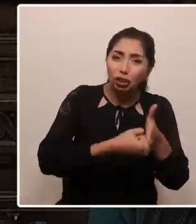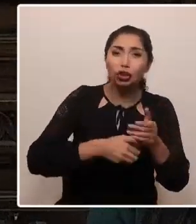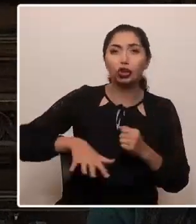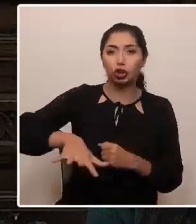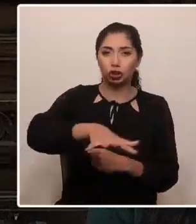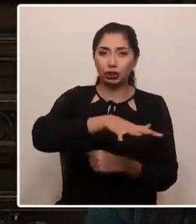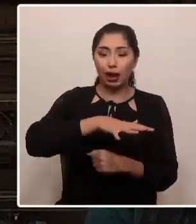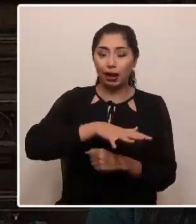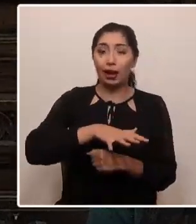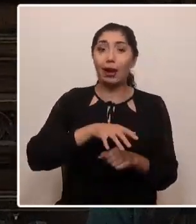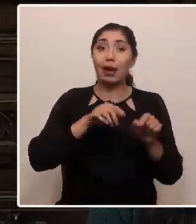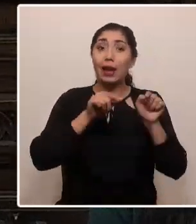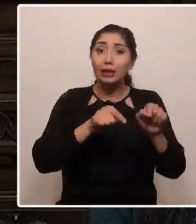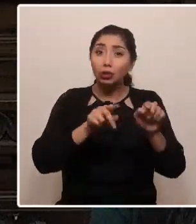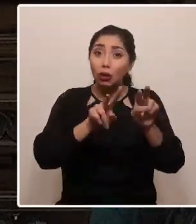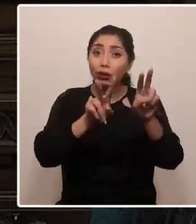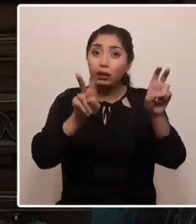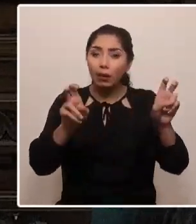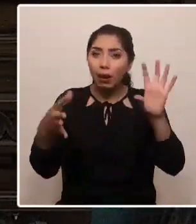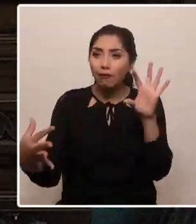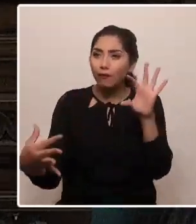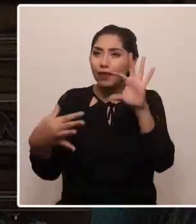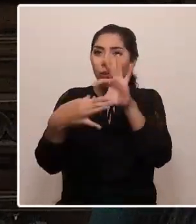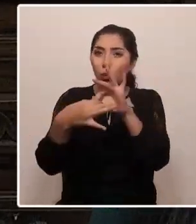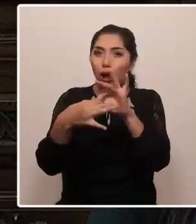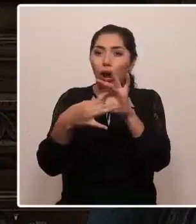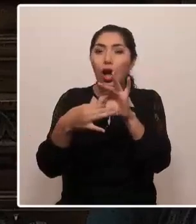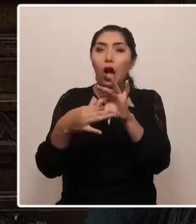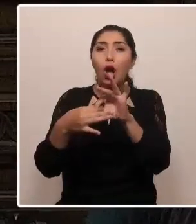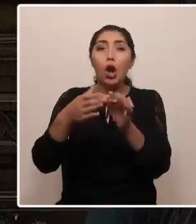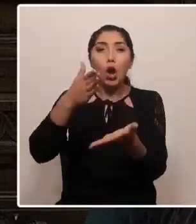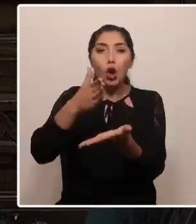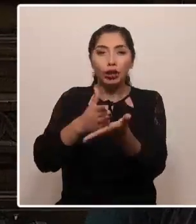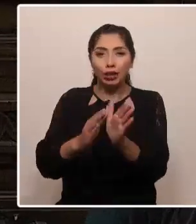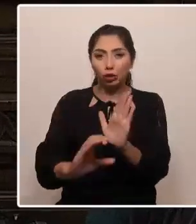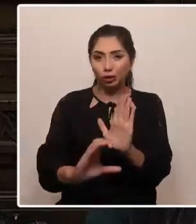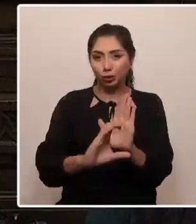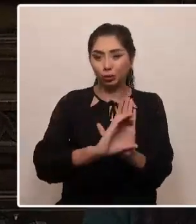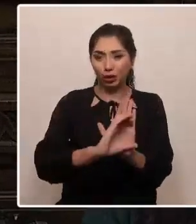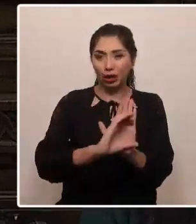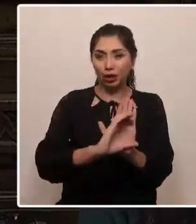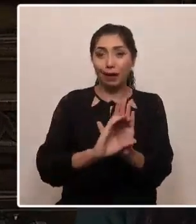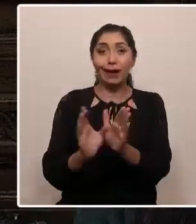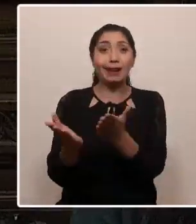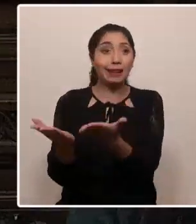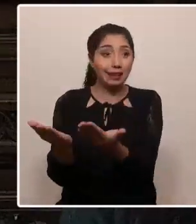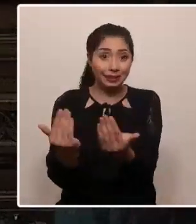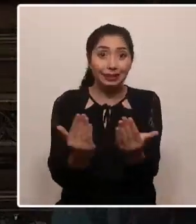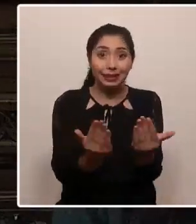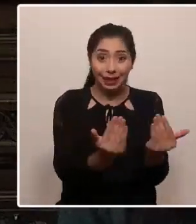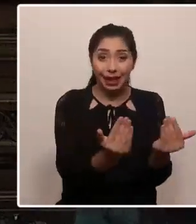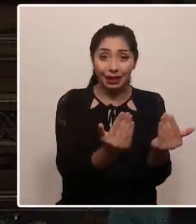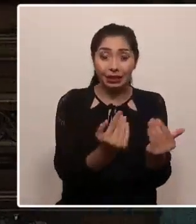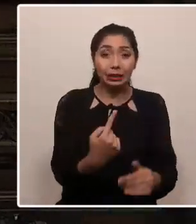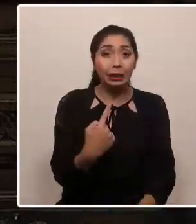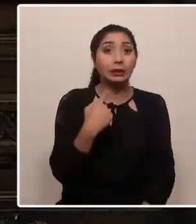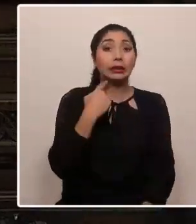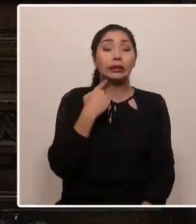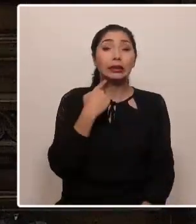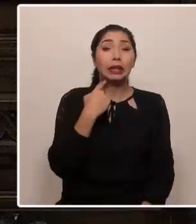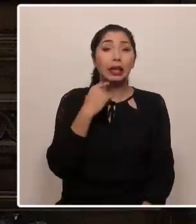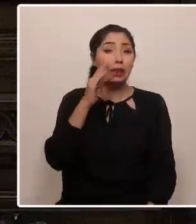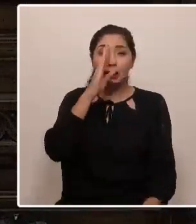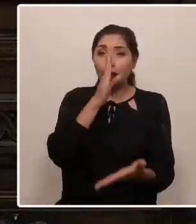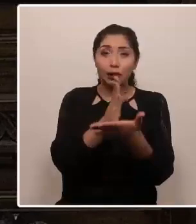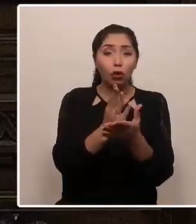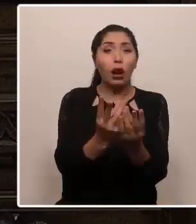materias que vinculan el orden constitucional a las expectativas y necesidades que impactan directamente la calidad de vida